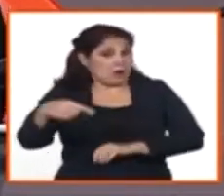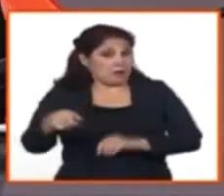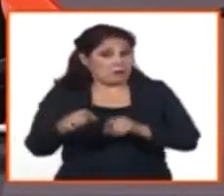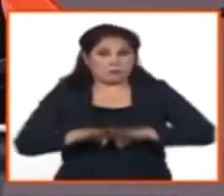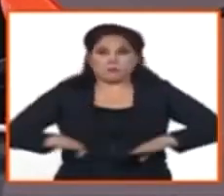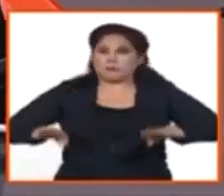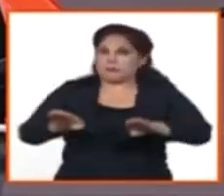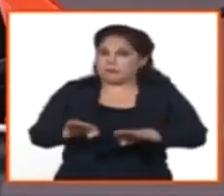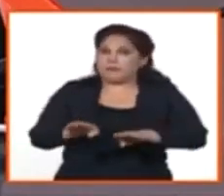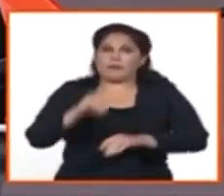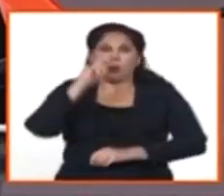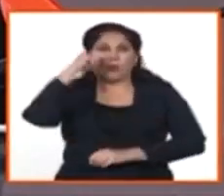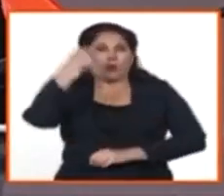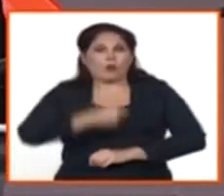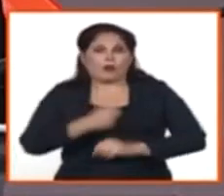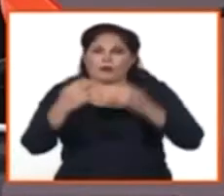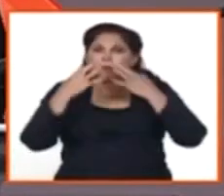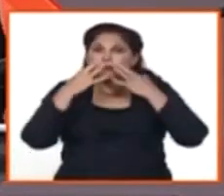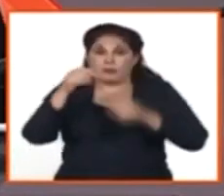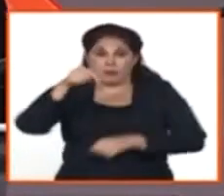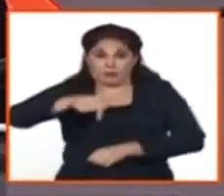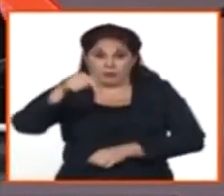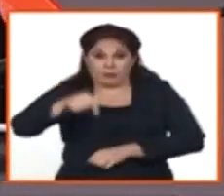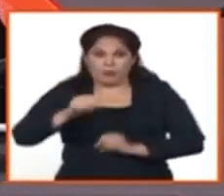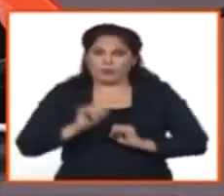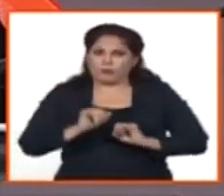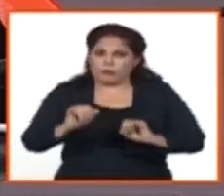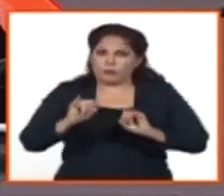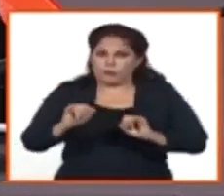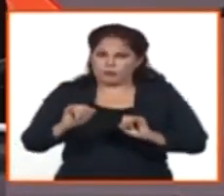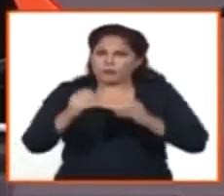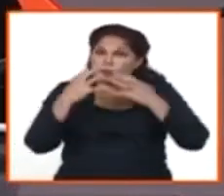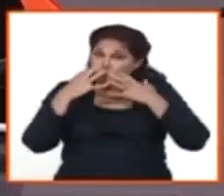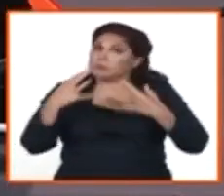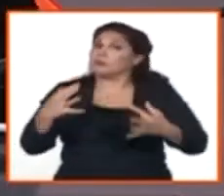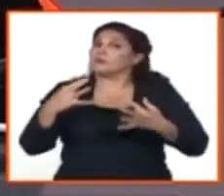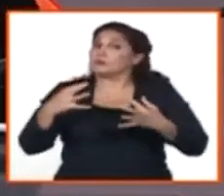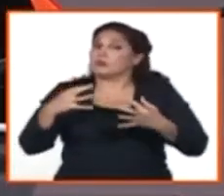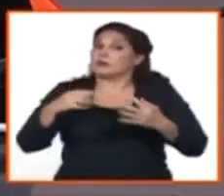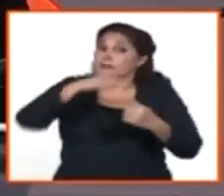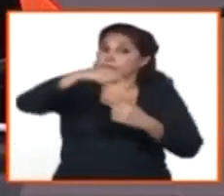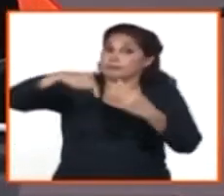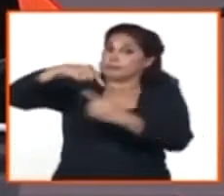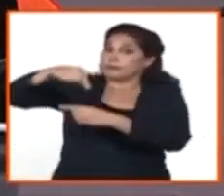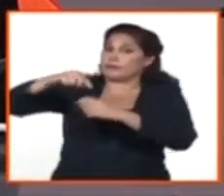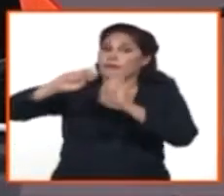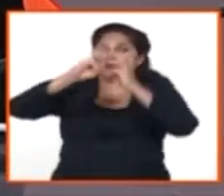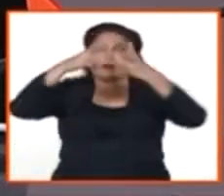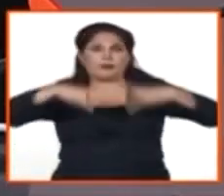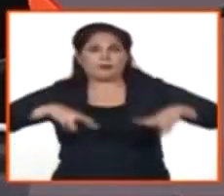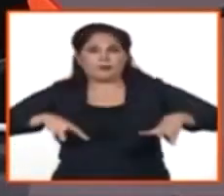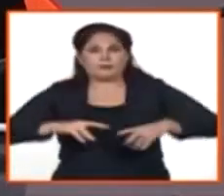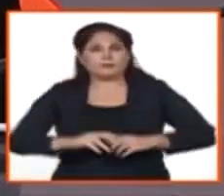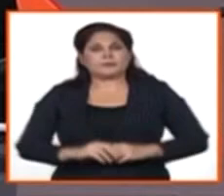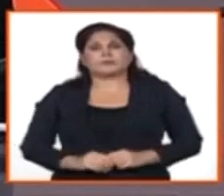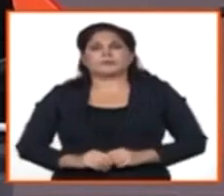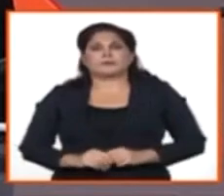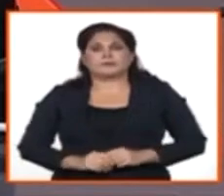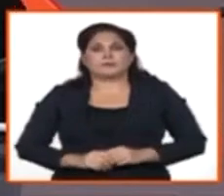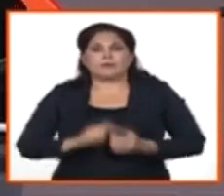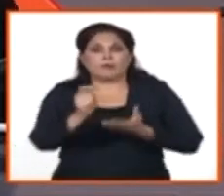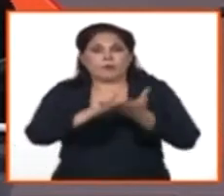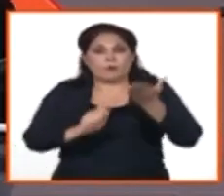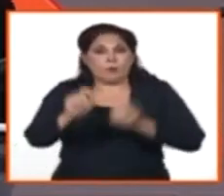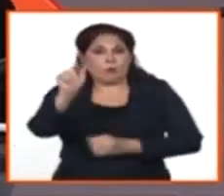dedicada a este tema. Pero antes vamos a esta noticia que ha estado dando la vuelta en las últimas horas. Un escritor,